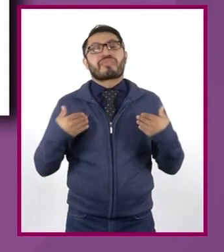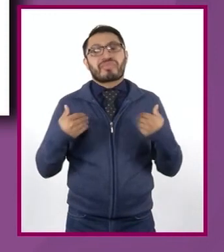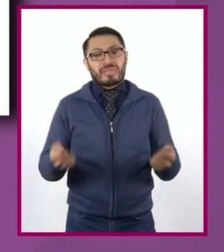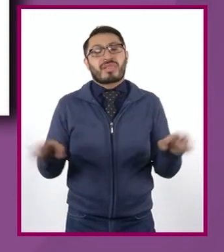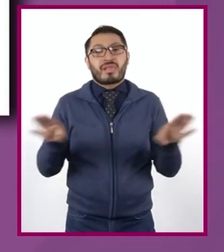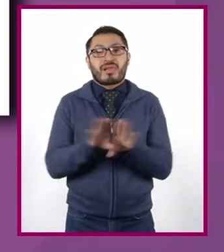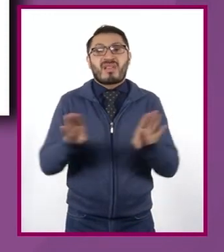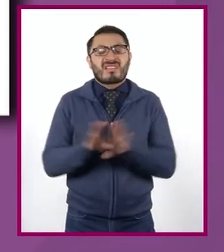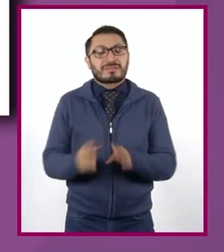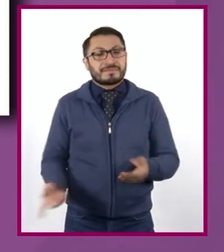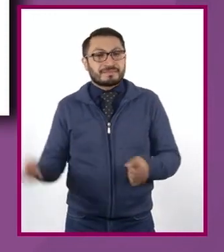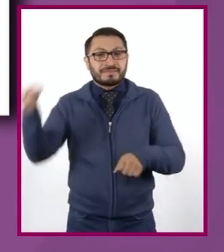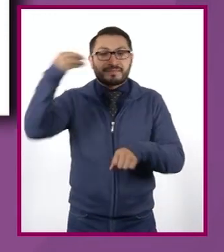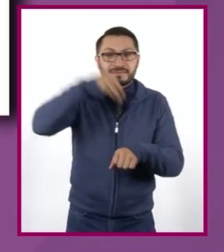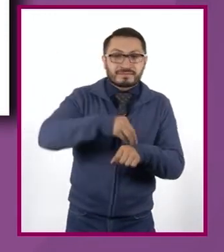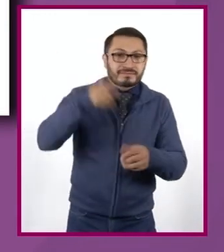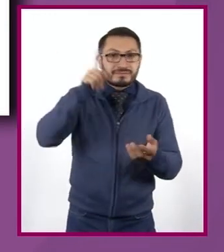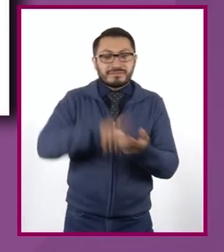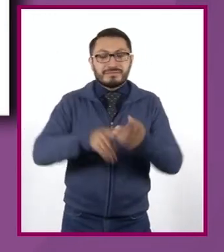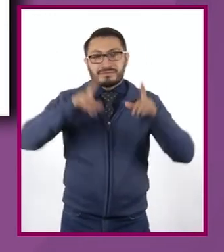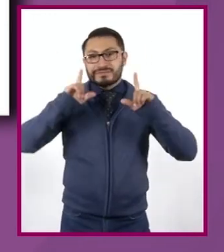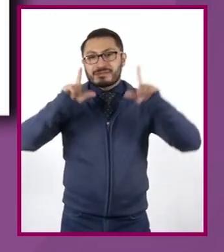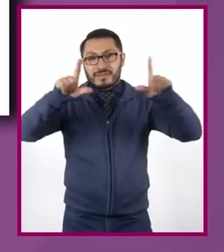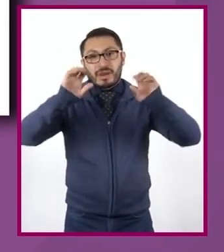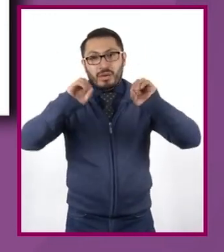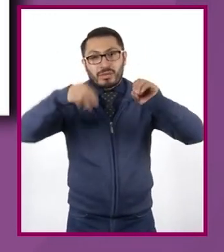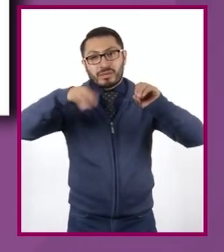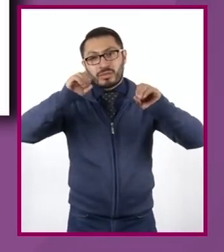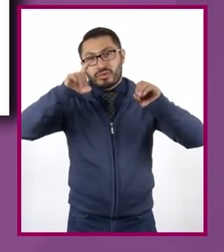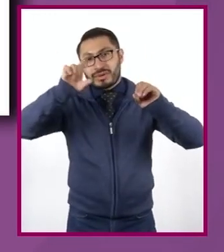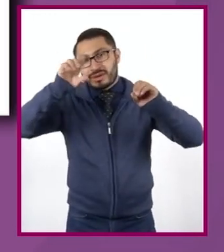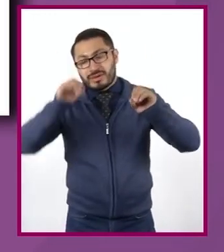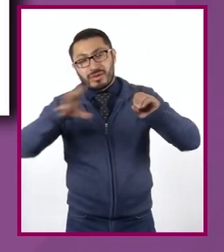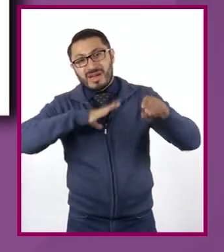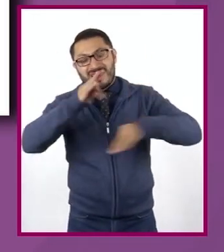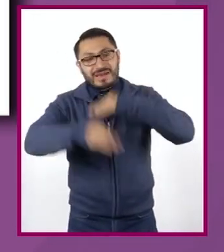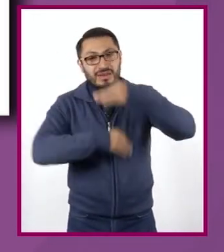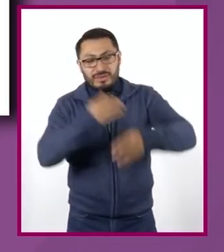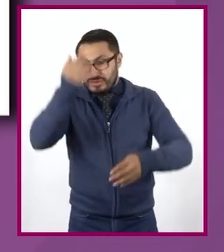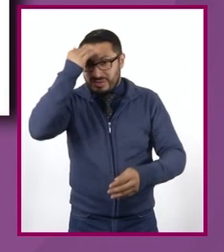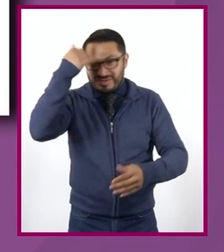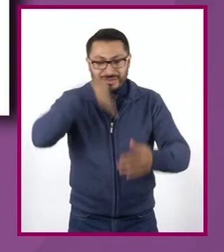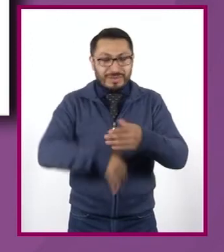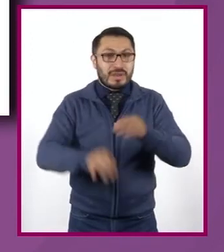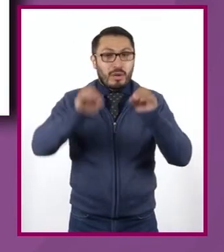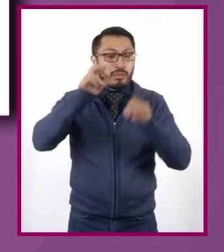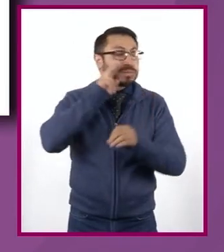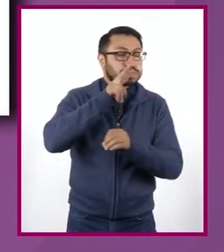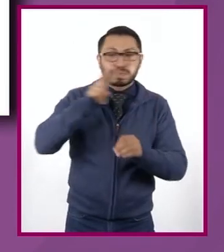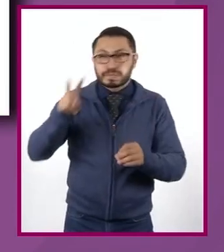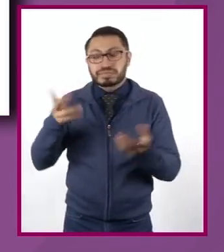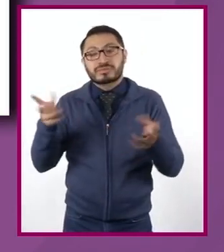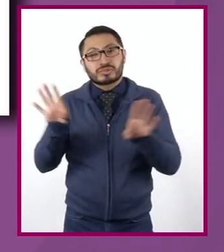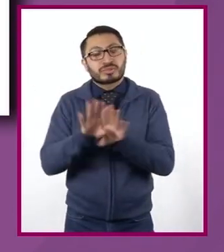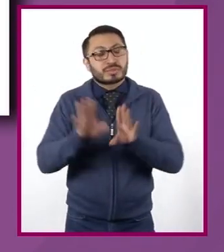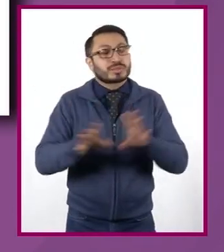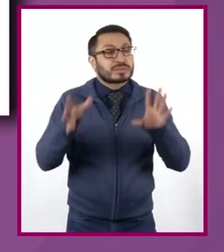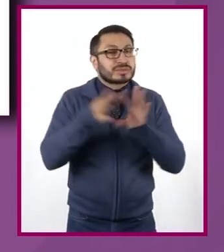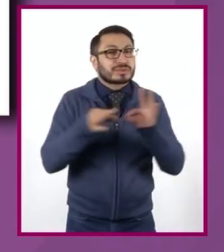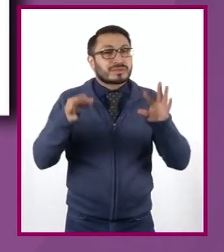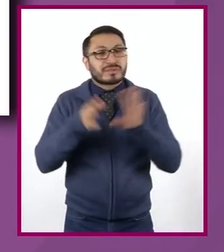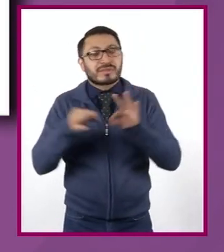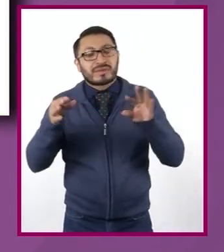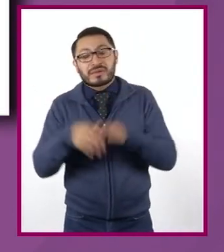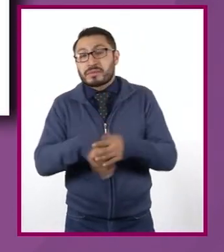hacemos para plasmar en un esquema o modelo todo lo que conocemos o que vemos? ¿Cómo le explicamos a